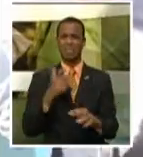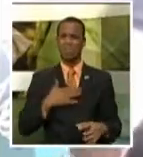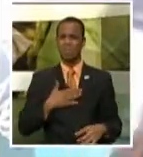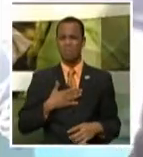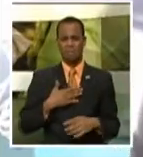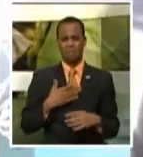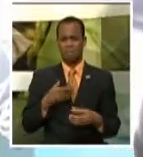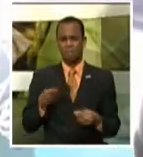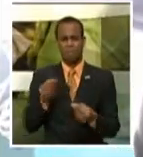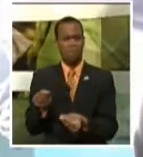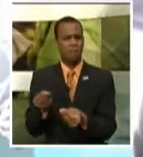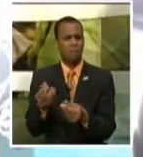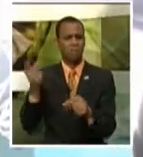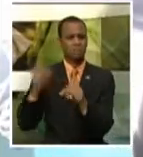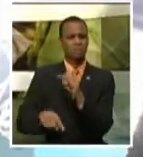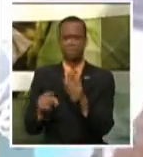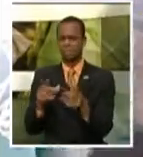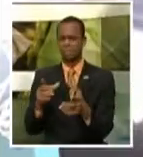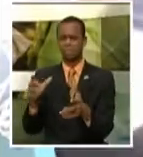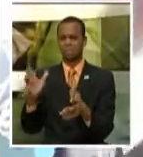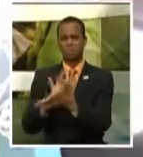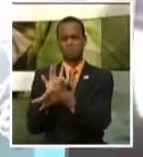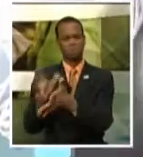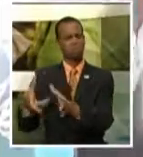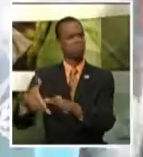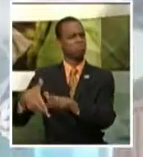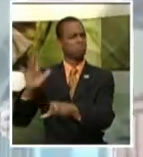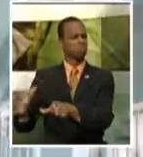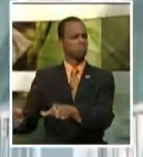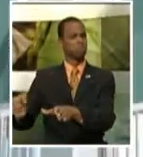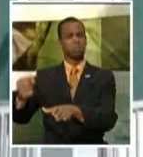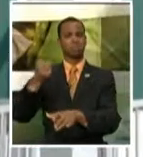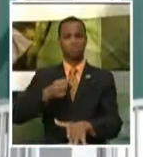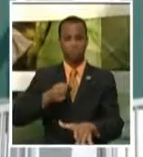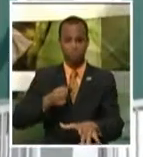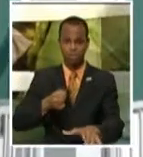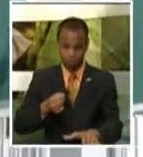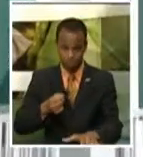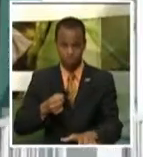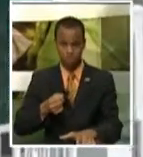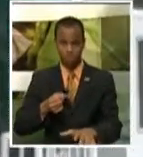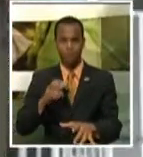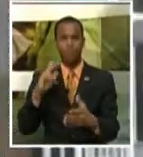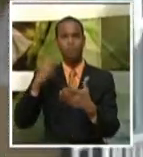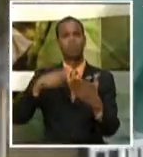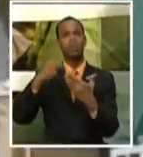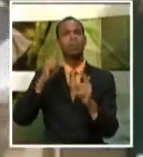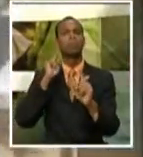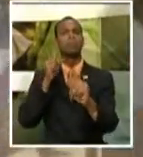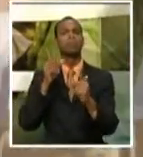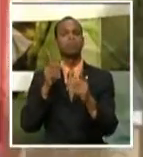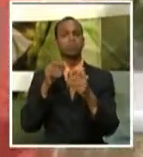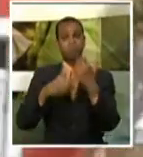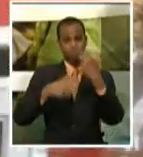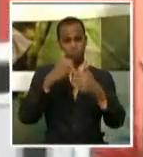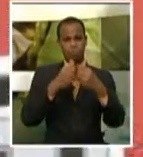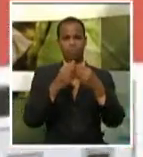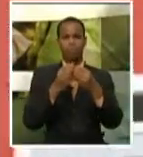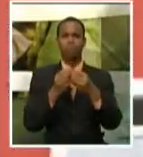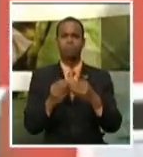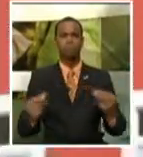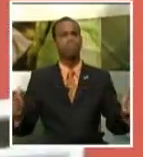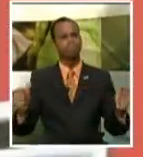no lo puede alimentar. Estos programas van en la dirección de resolver esos problemas. Y yo lo que quiero pedirle es que lo